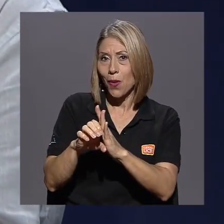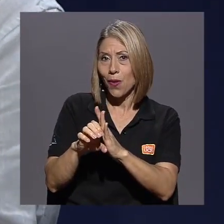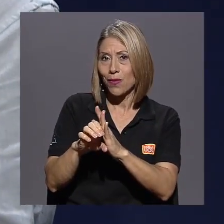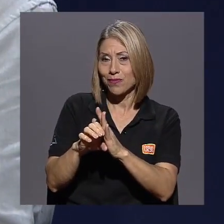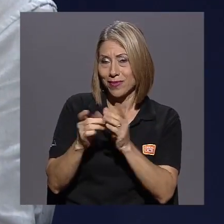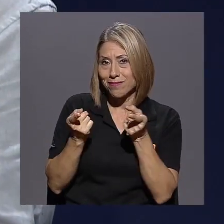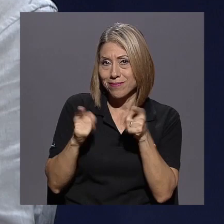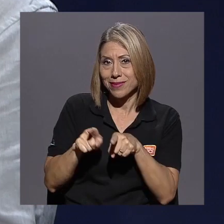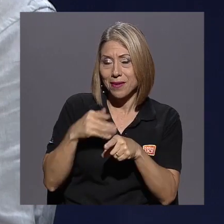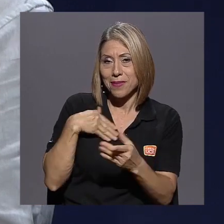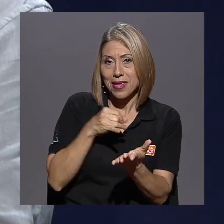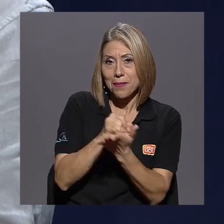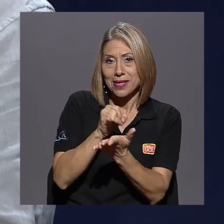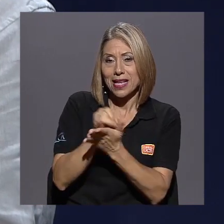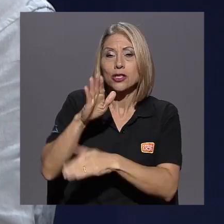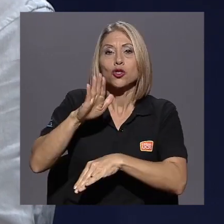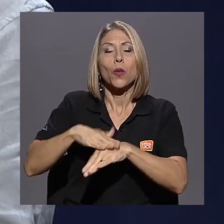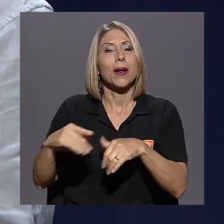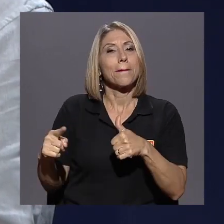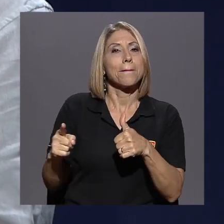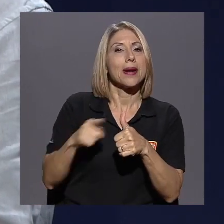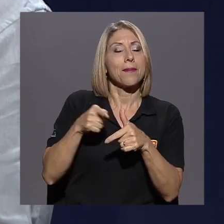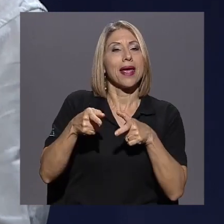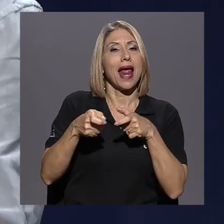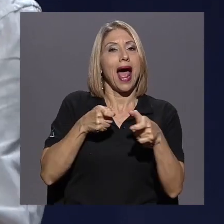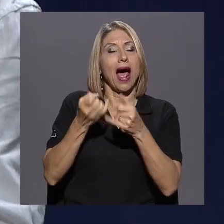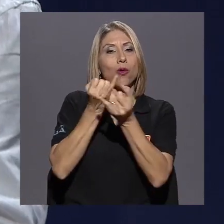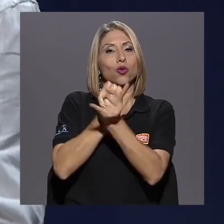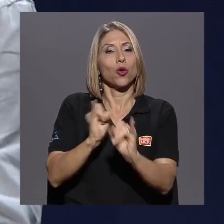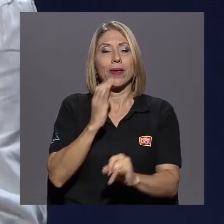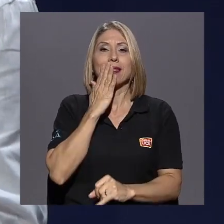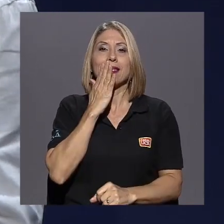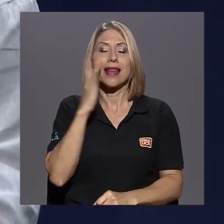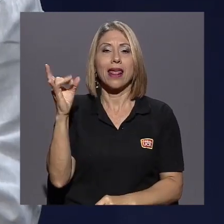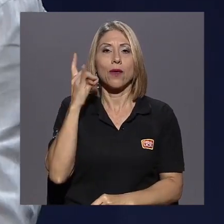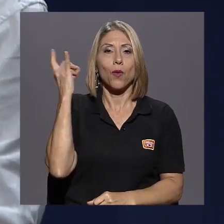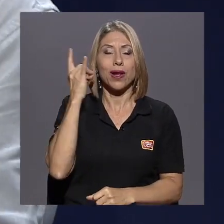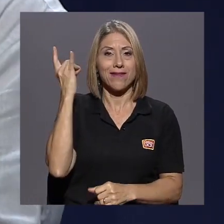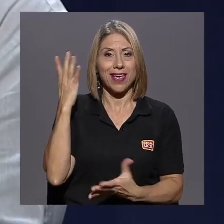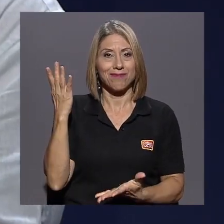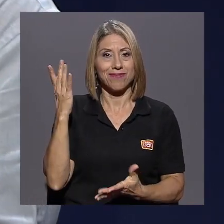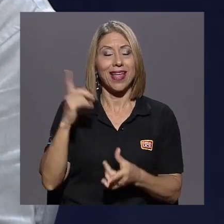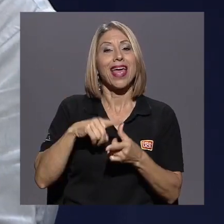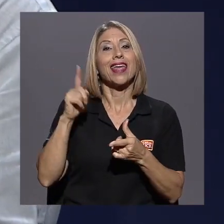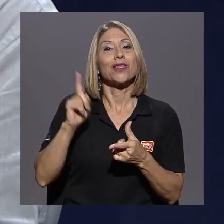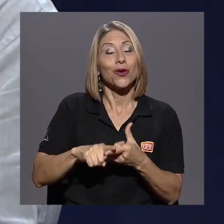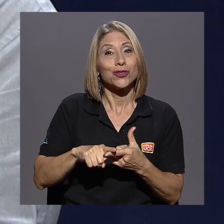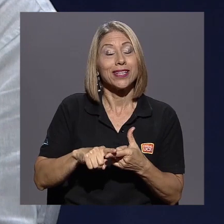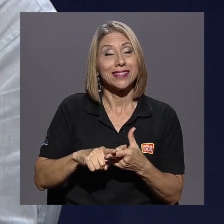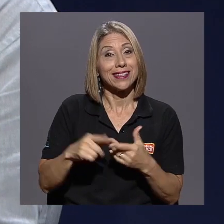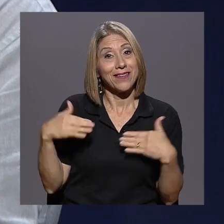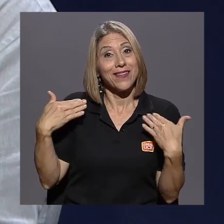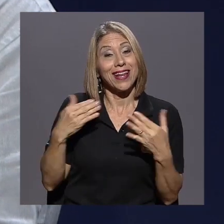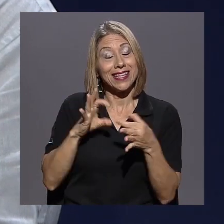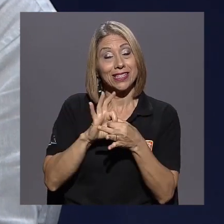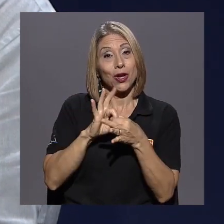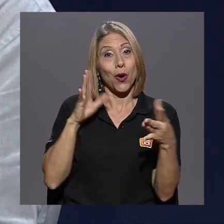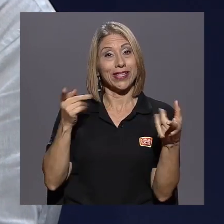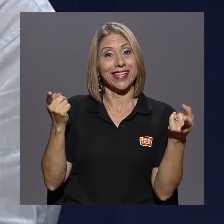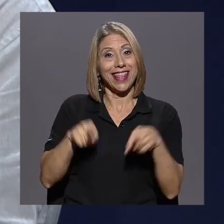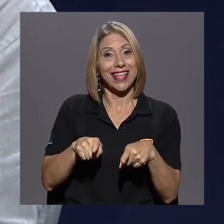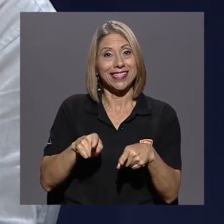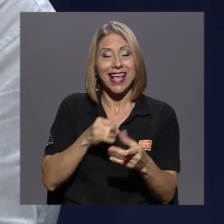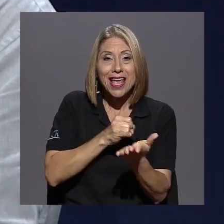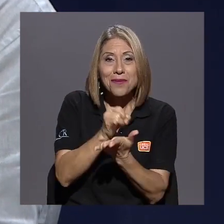acerca de la primera autonomía indígena de bolivia entonces me tocó justo feliz coincidencia me tocó investigar